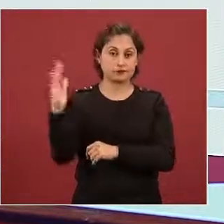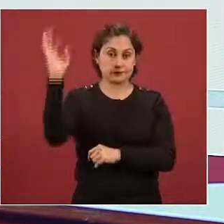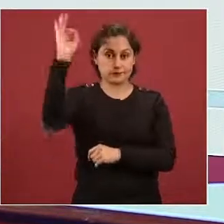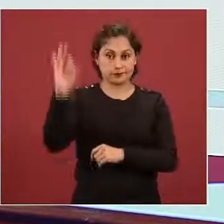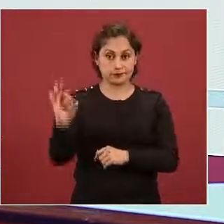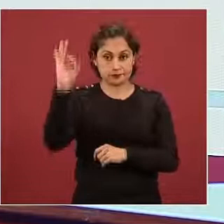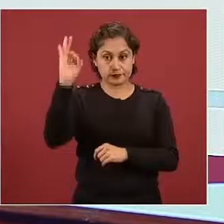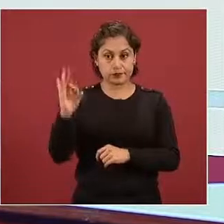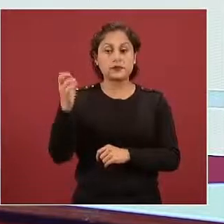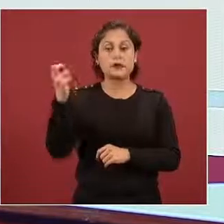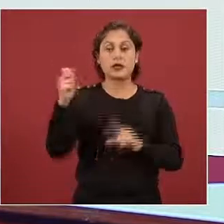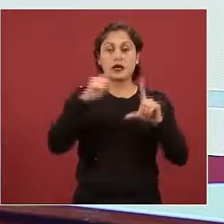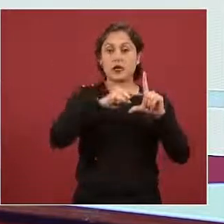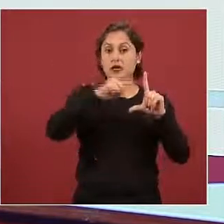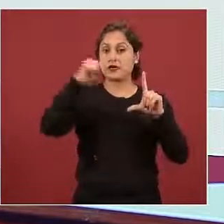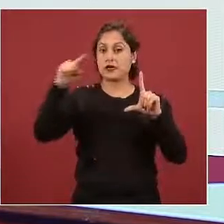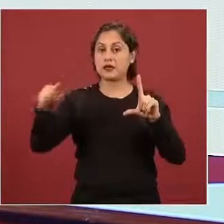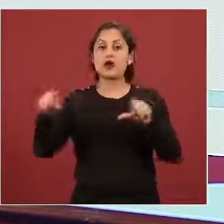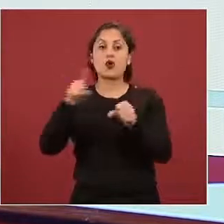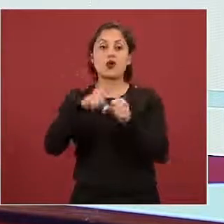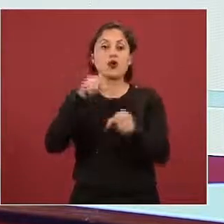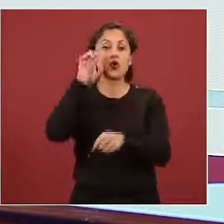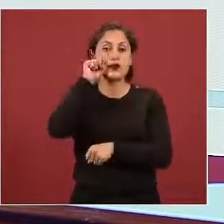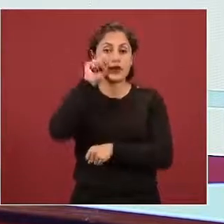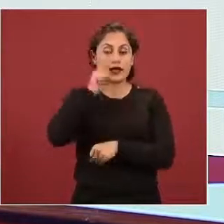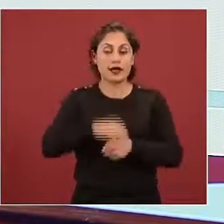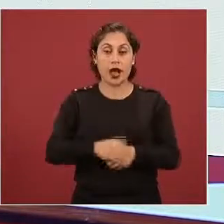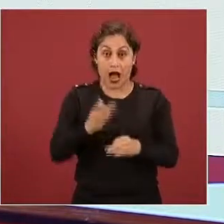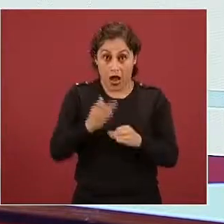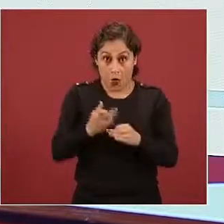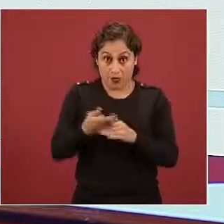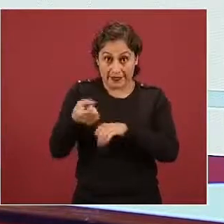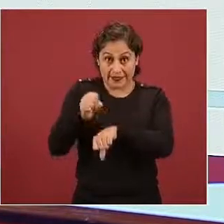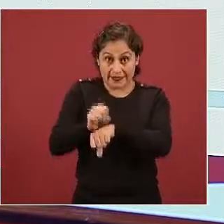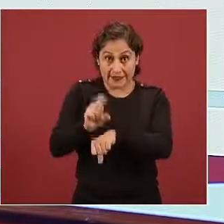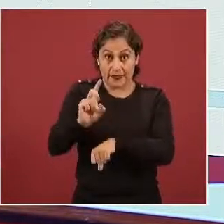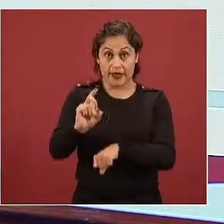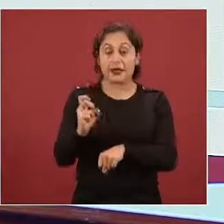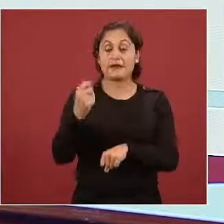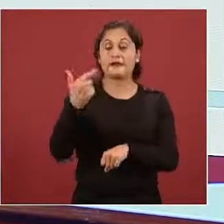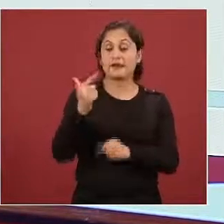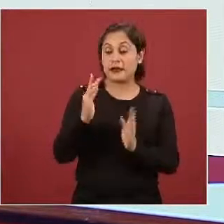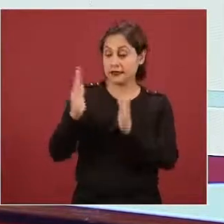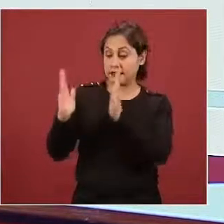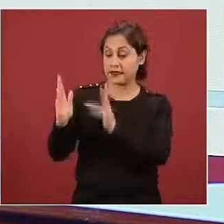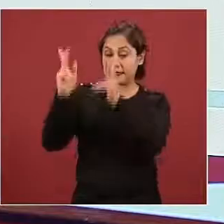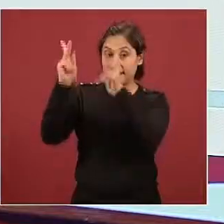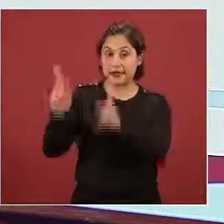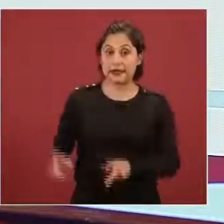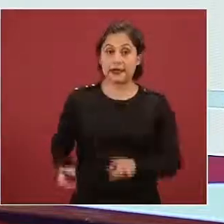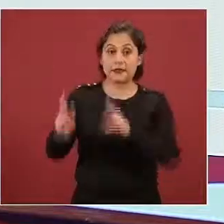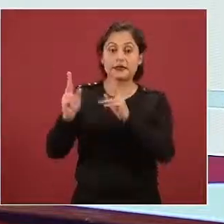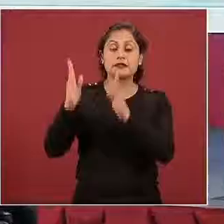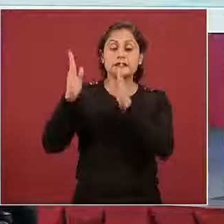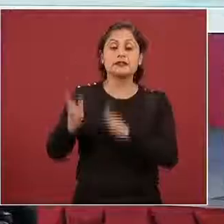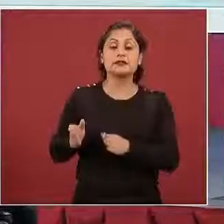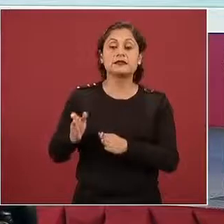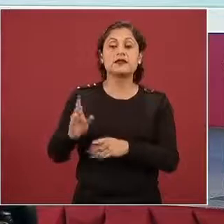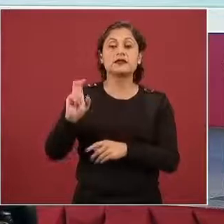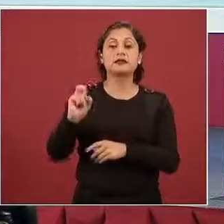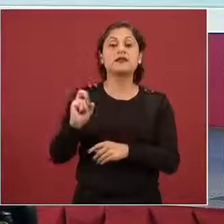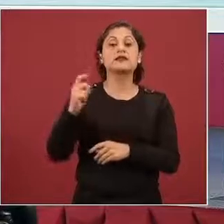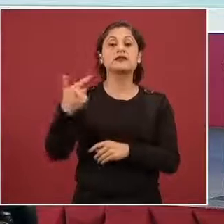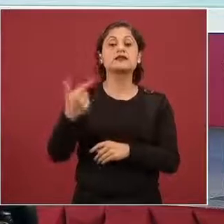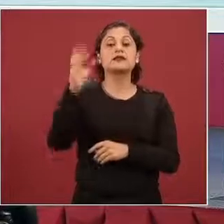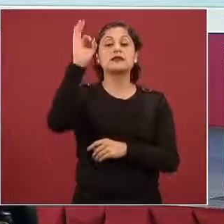línea anaranjada. En este momento, en la semana 37, tuvimos 37% de positividad,